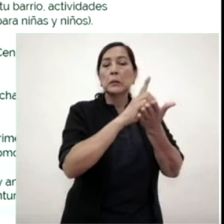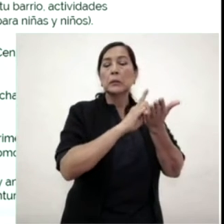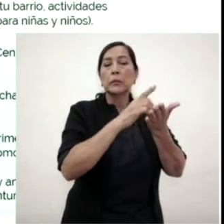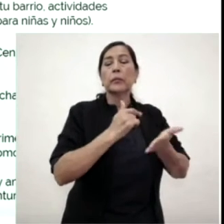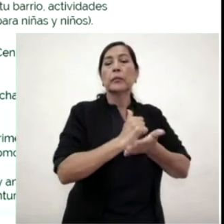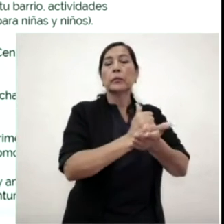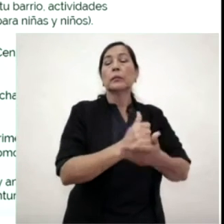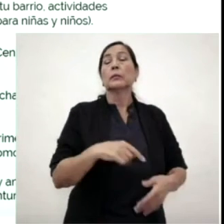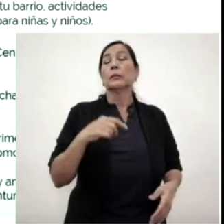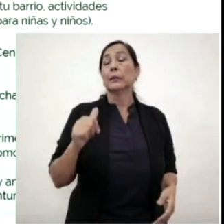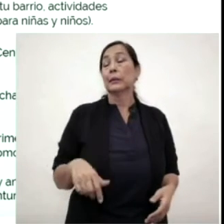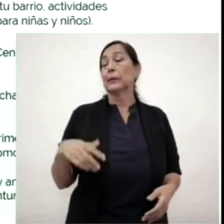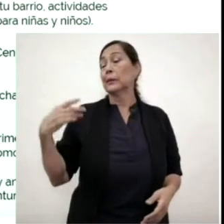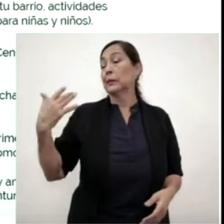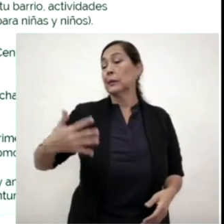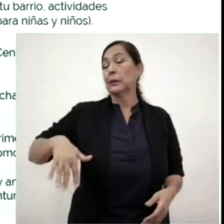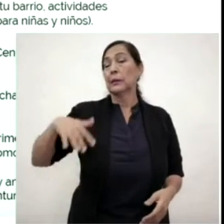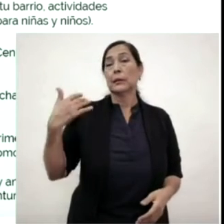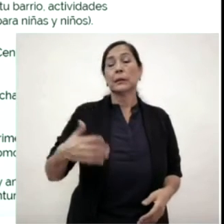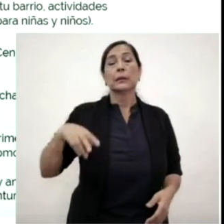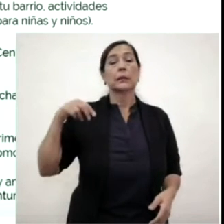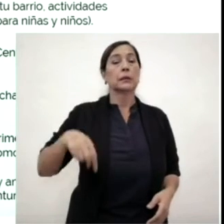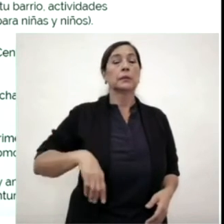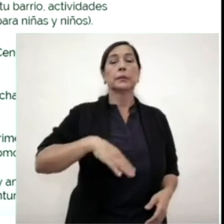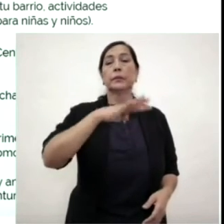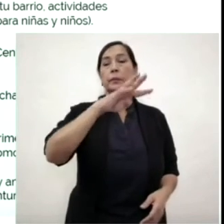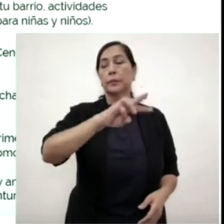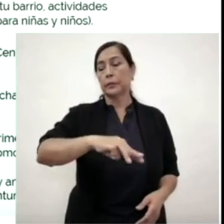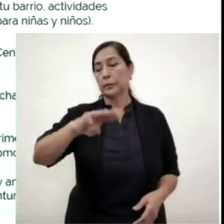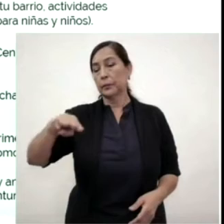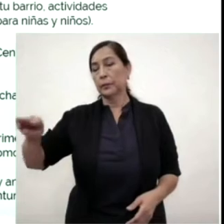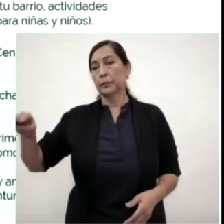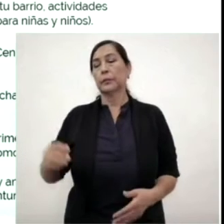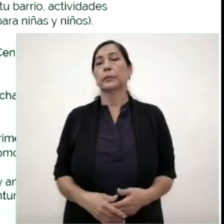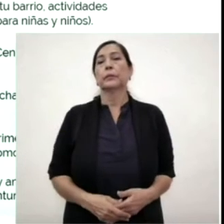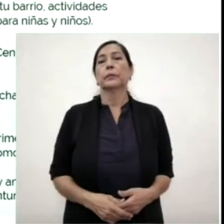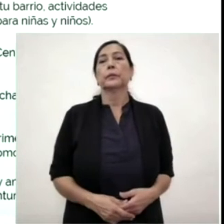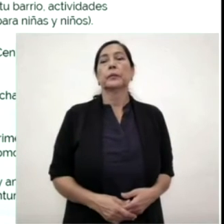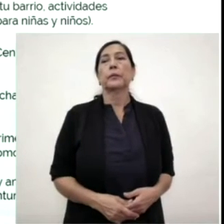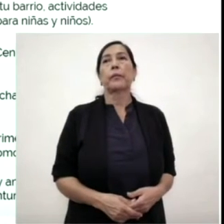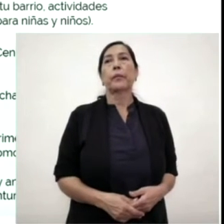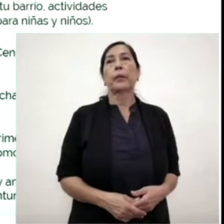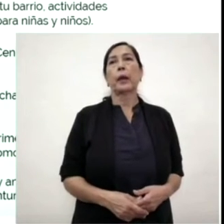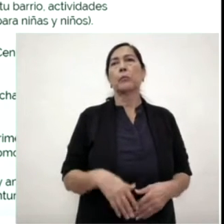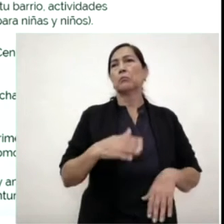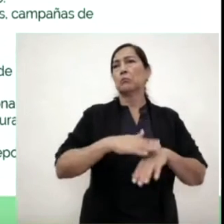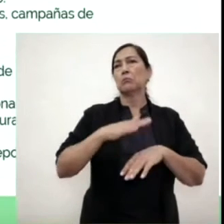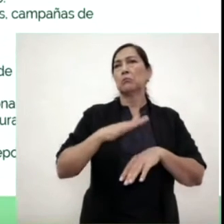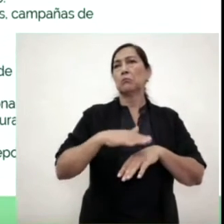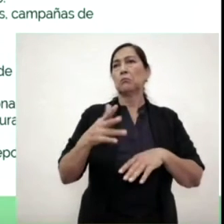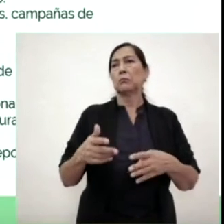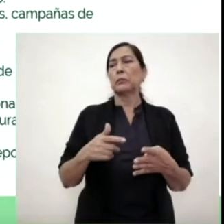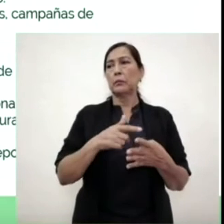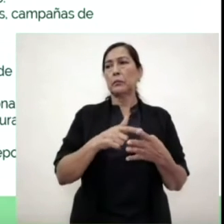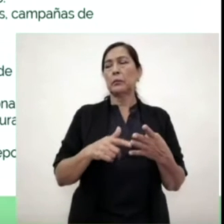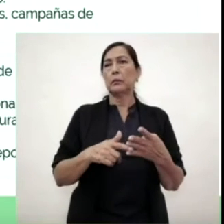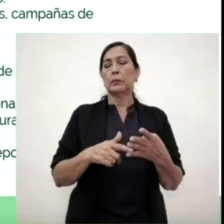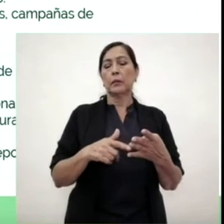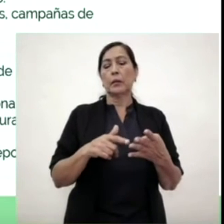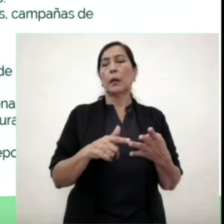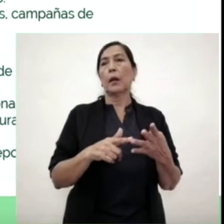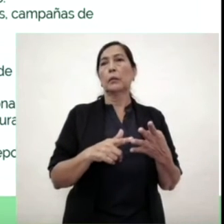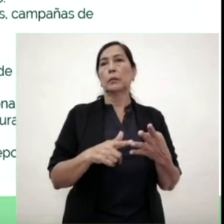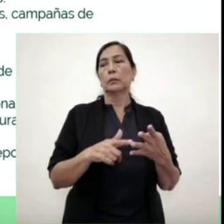grave en Michoacán. Y varias acciones más de salud. Adelante. El DIF,